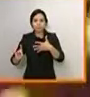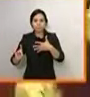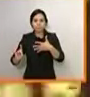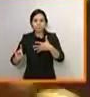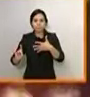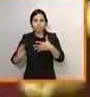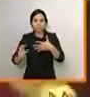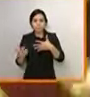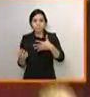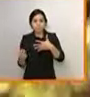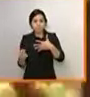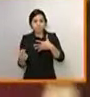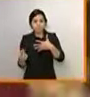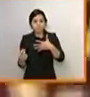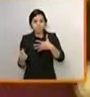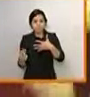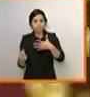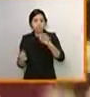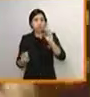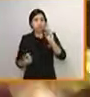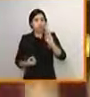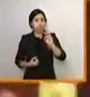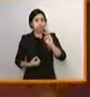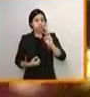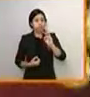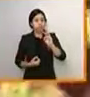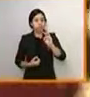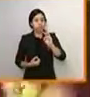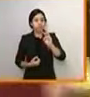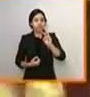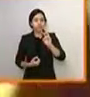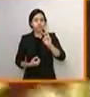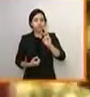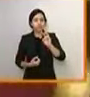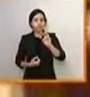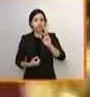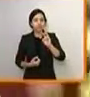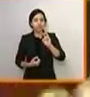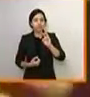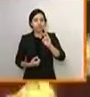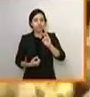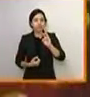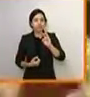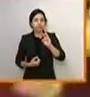Es el 12, y ahora sí, amigos, el sexto y decisivo número favorecido.